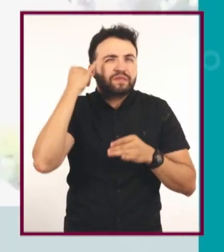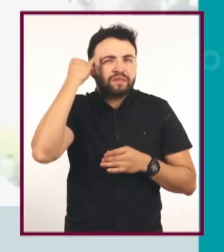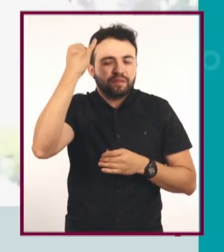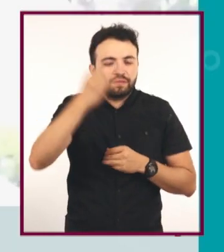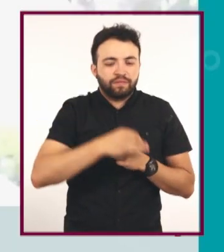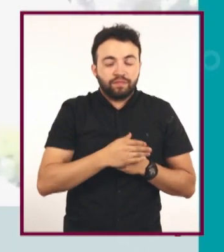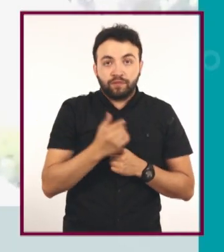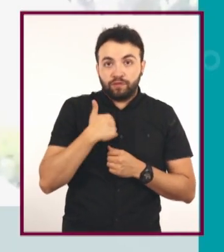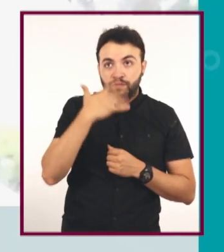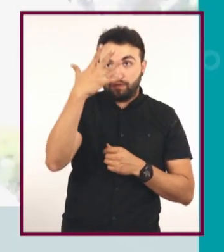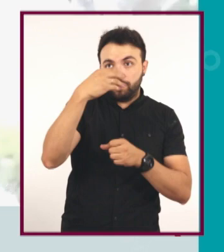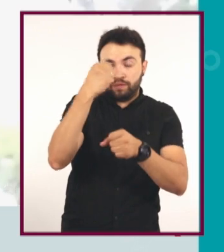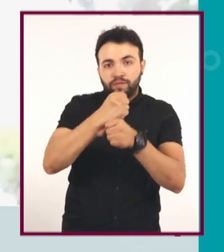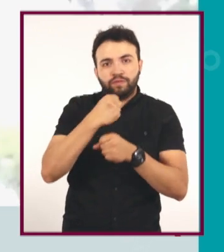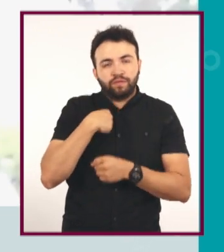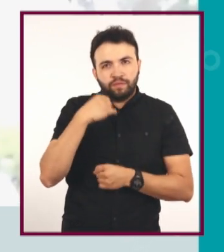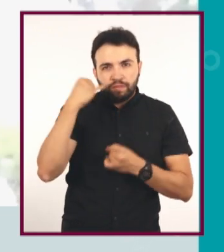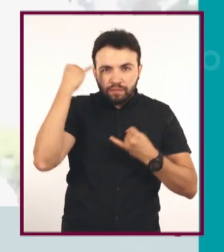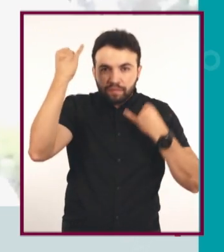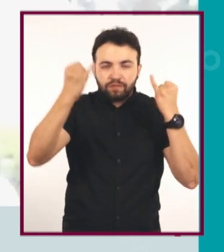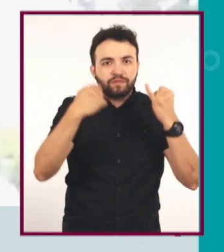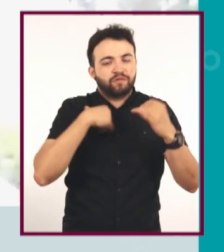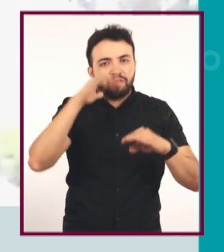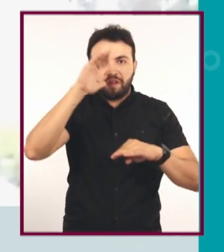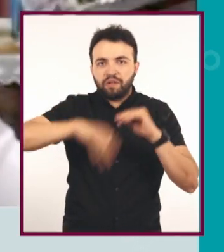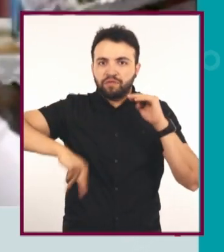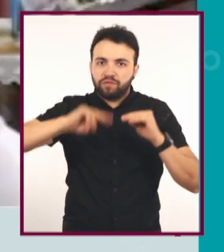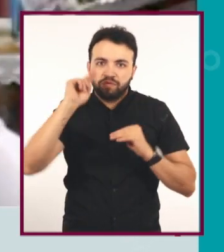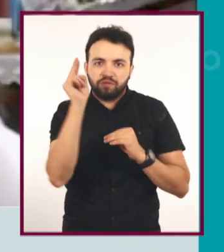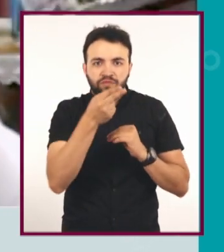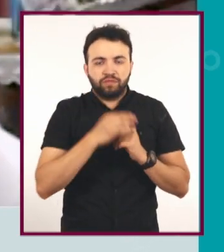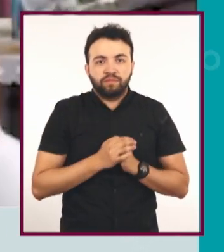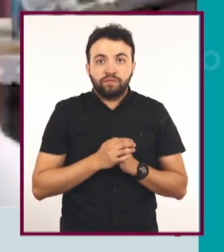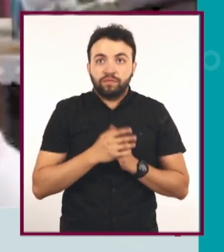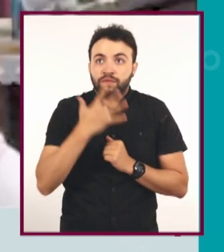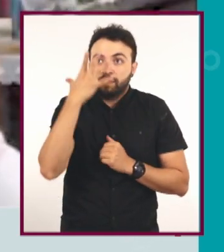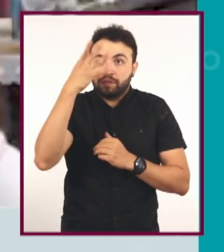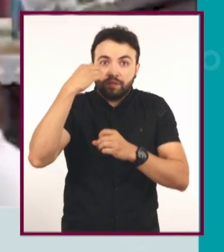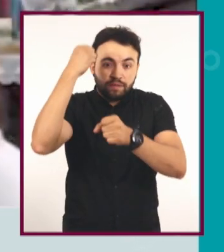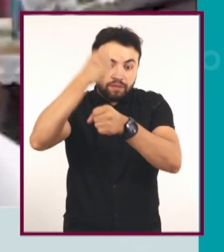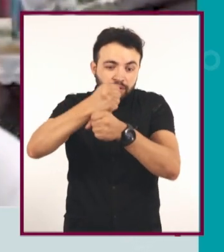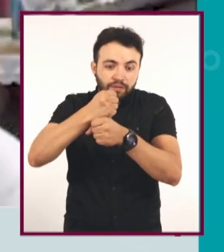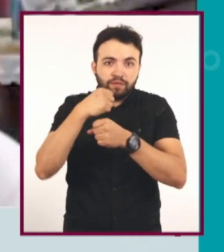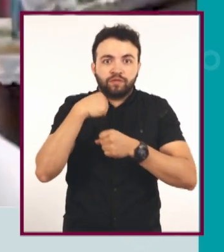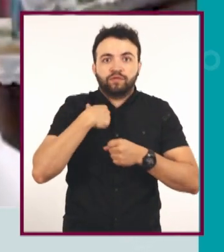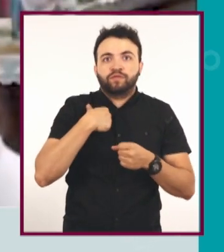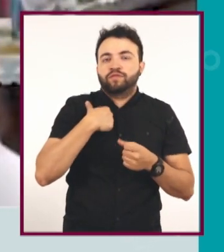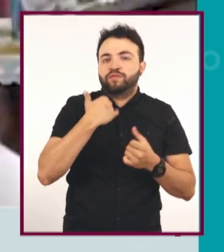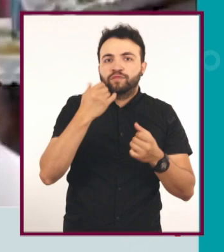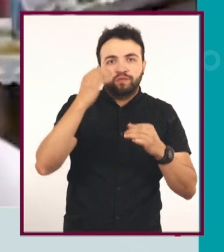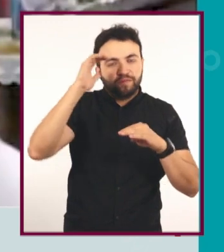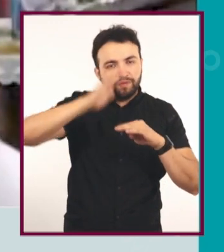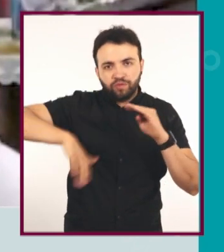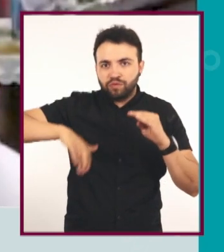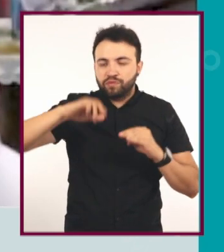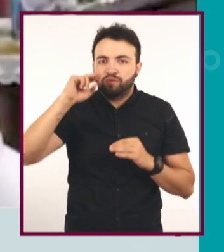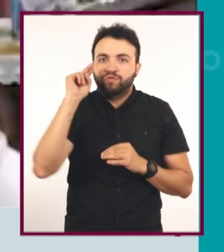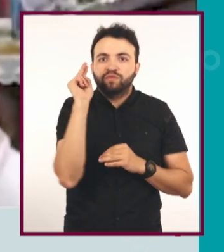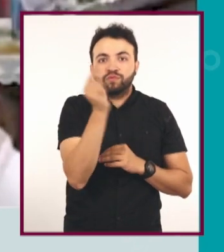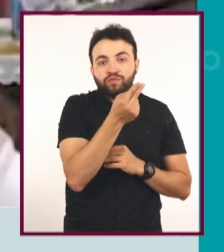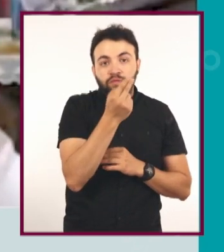en 5 años yo me imagino terminando mi carrera universitaria. Pues dentro de 5 años yo me imagino concluyendo